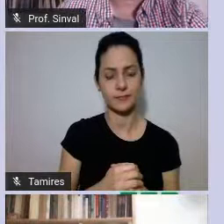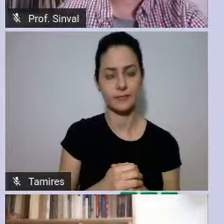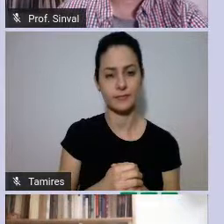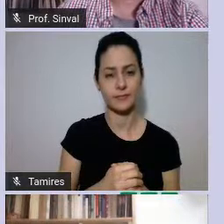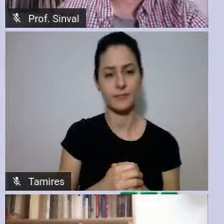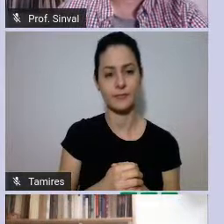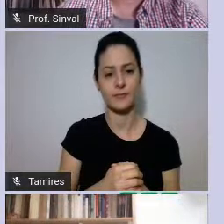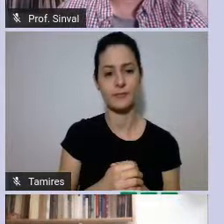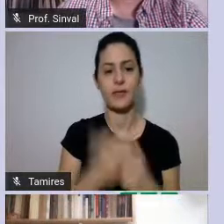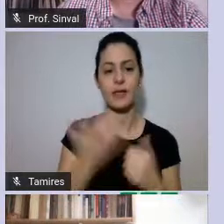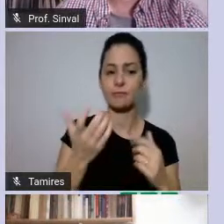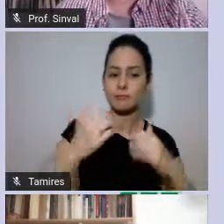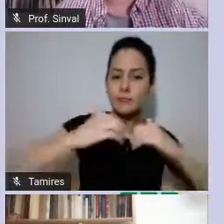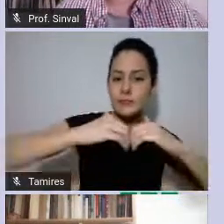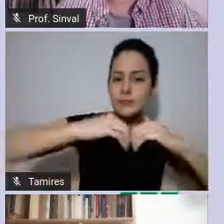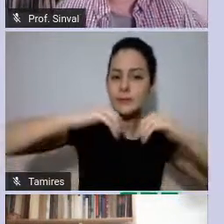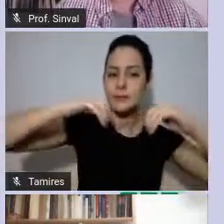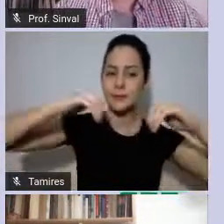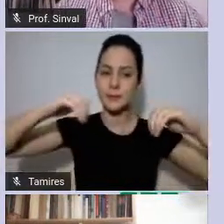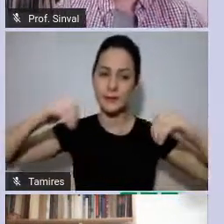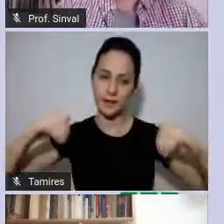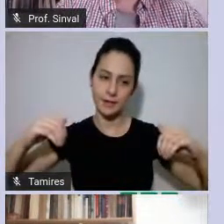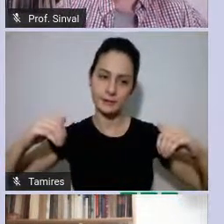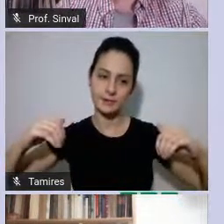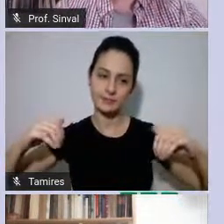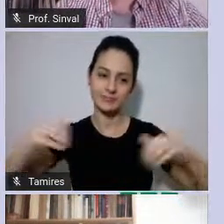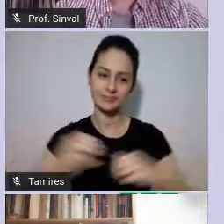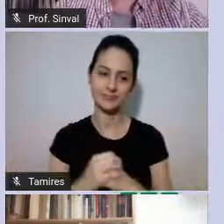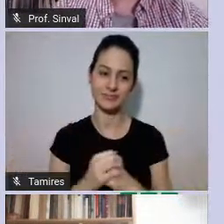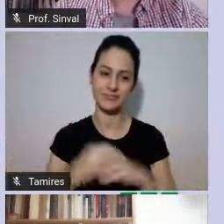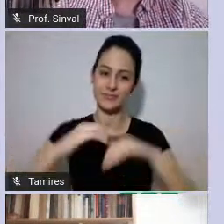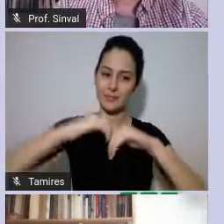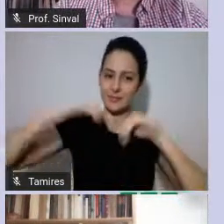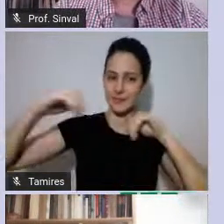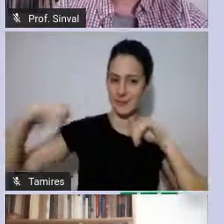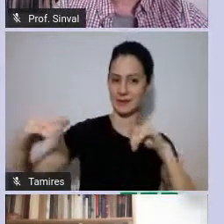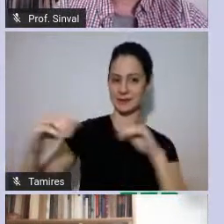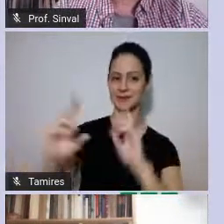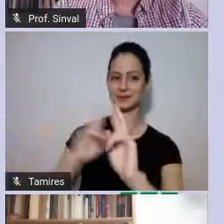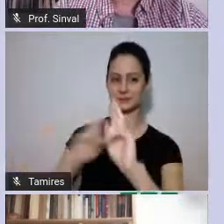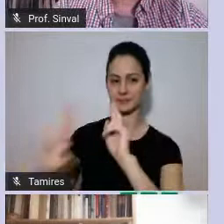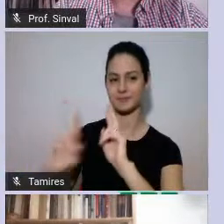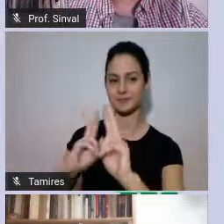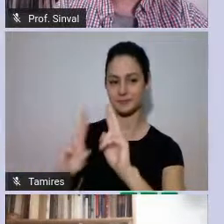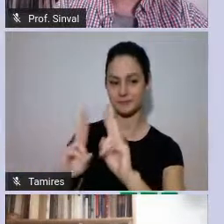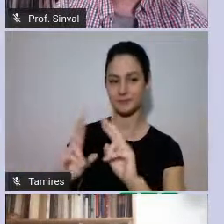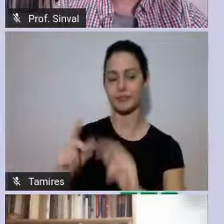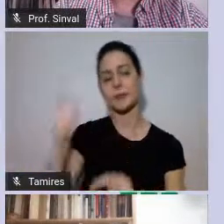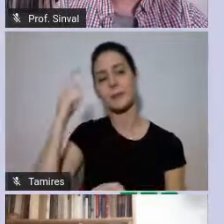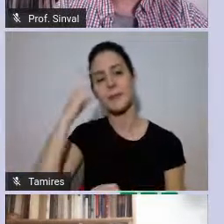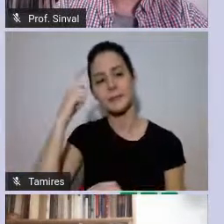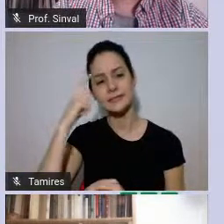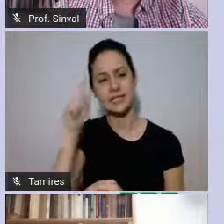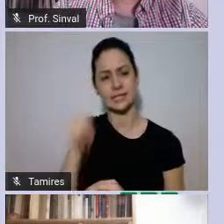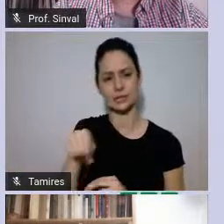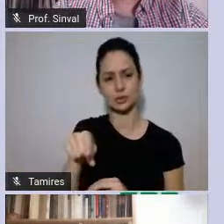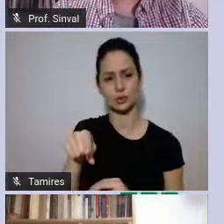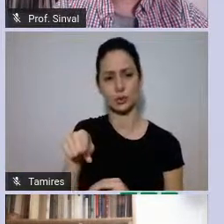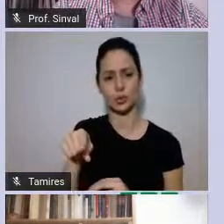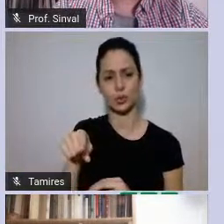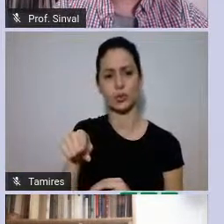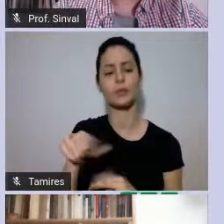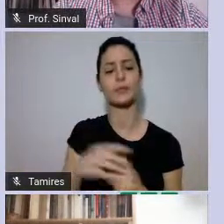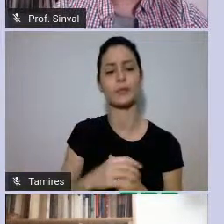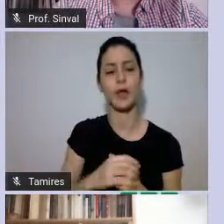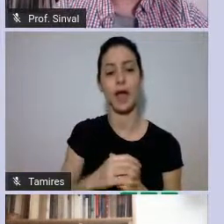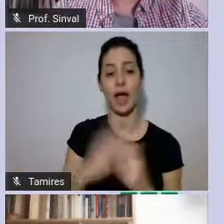poco apartadas en esta relación, ¿no? Y para pensar esto, voy a pasar, ahora